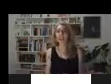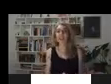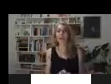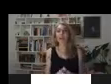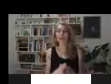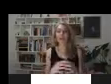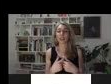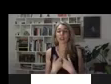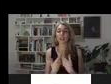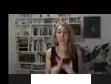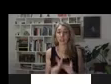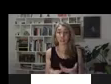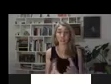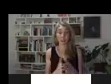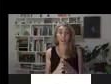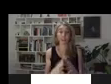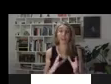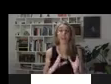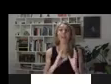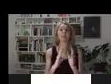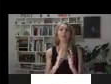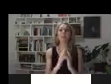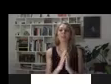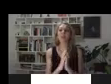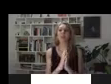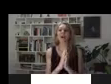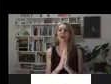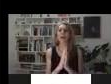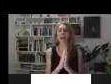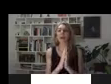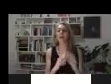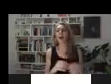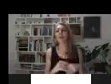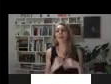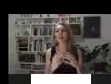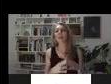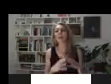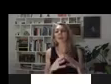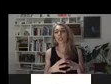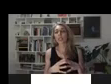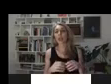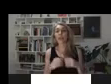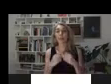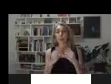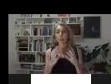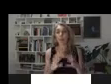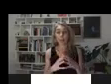desde el mercado financiero, justamente. Entonces estamos hablando